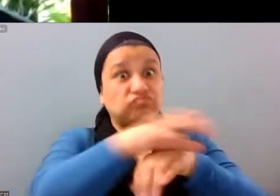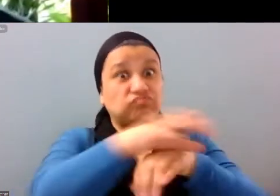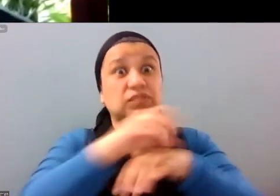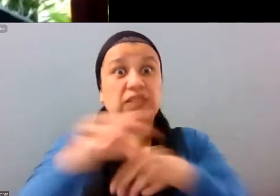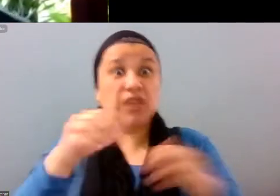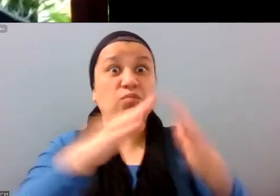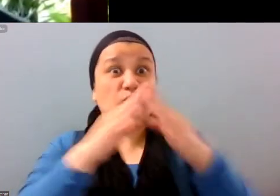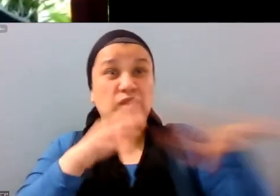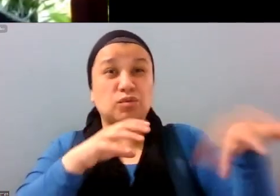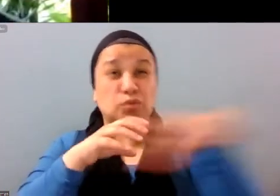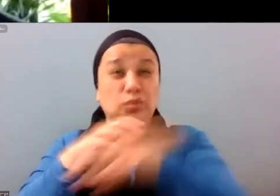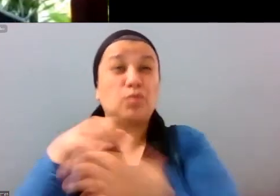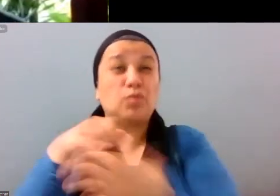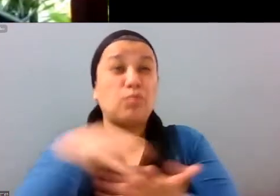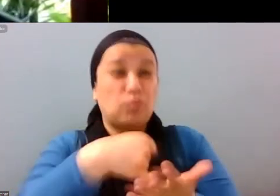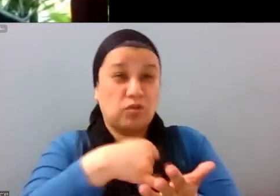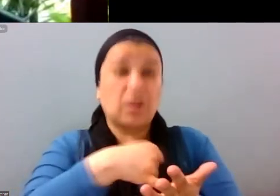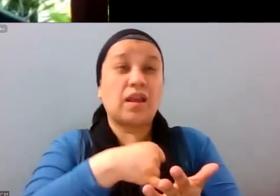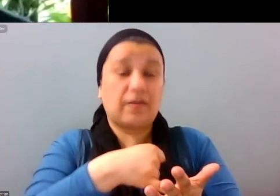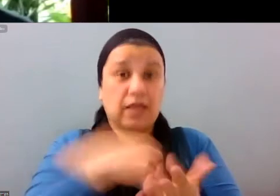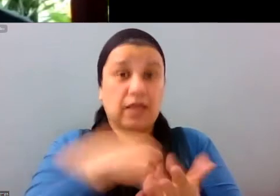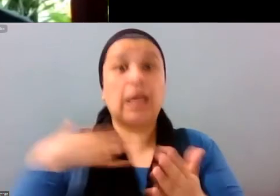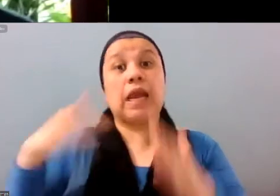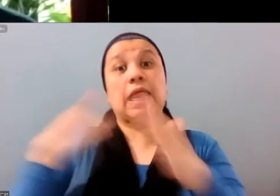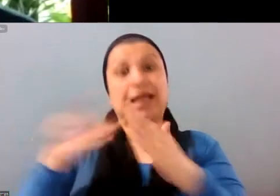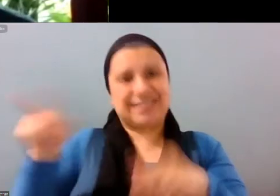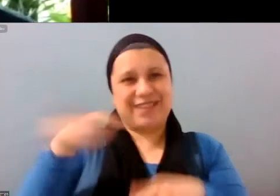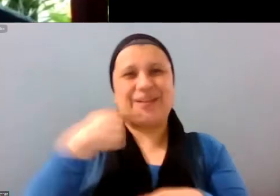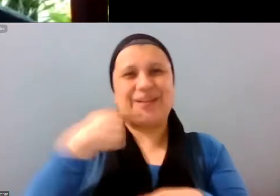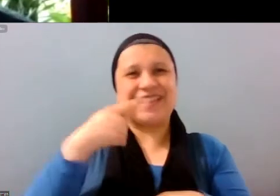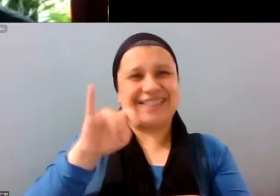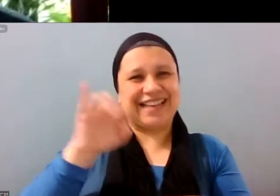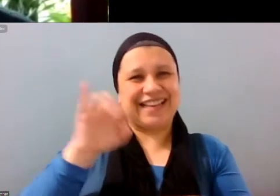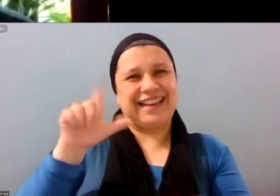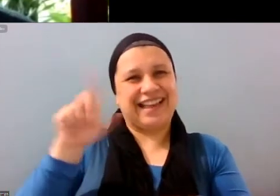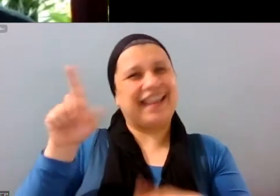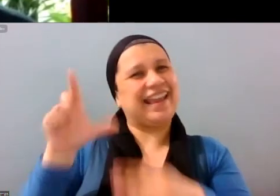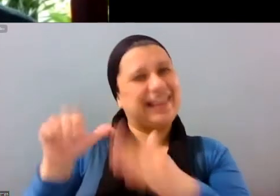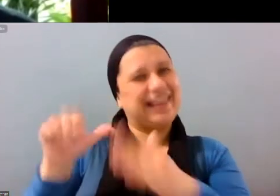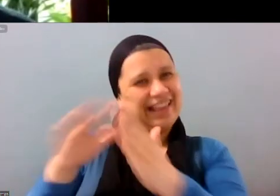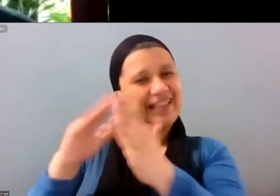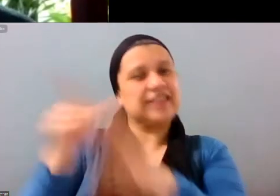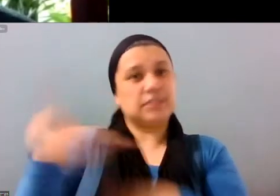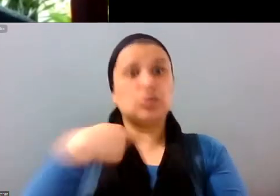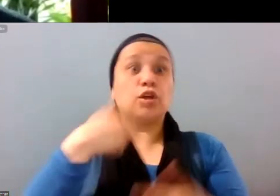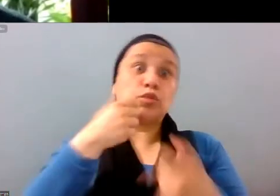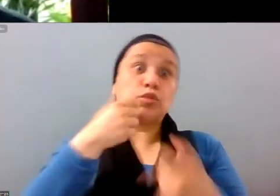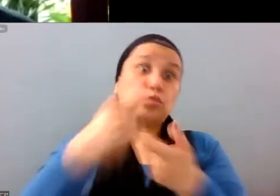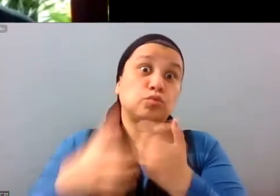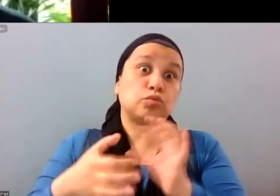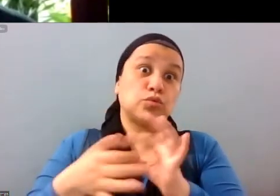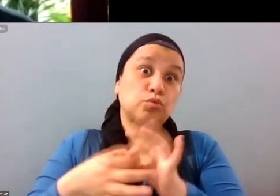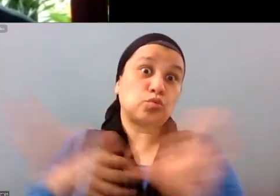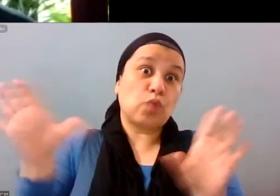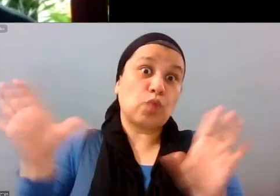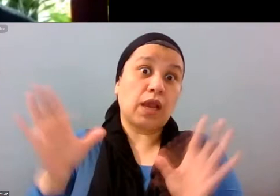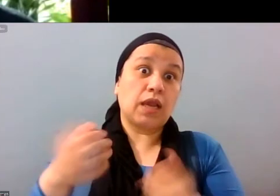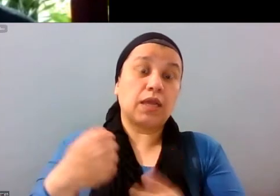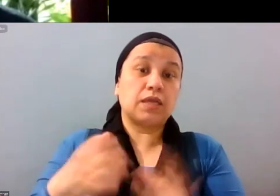entendemos en las casas y lo que decía doña iliana la realidad y que afortunadamente ella pudo resolver no solo conectividad aquí